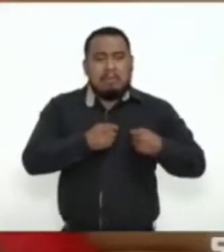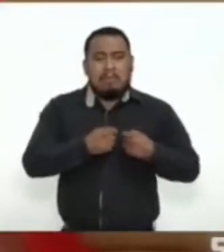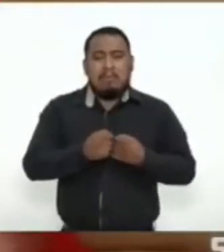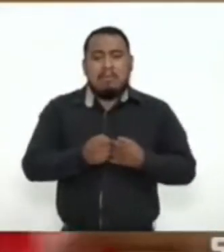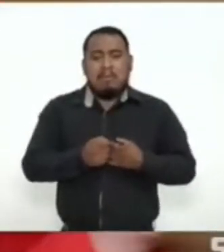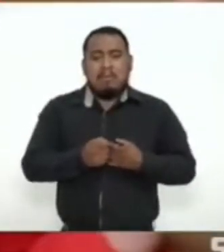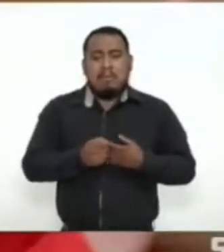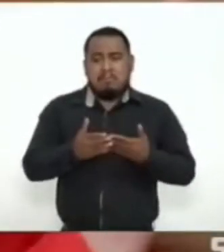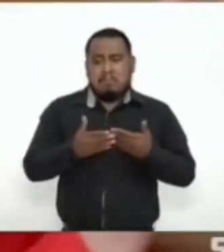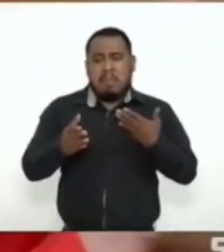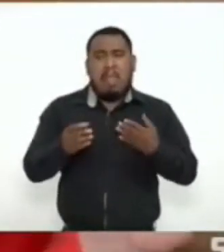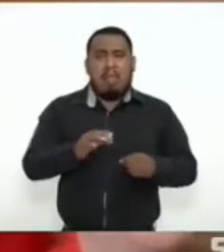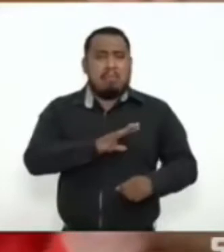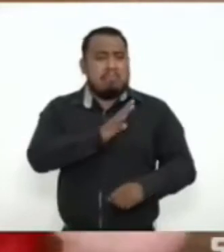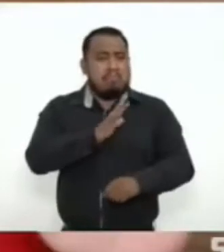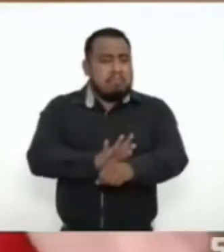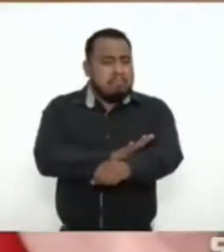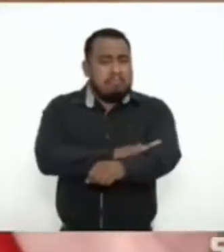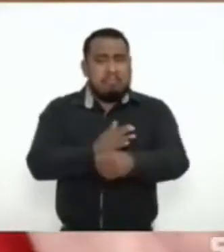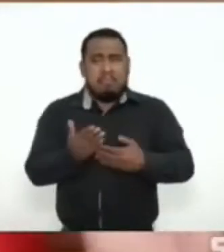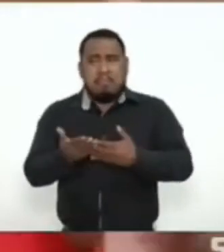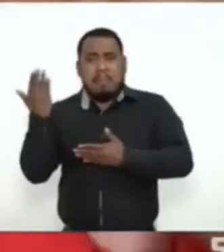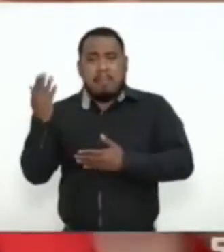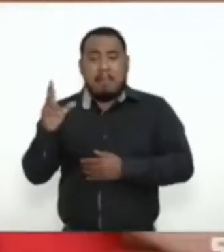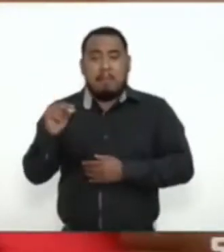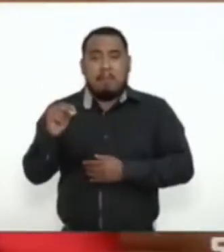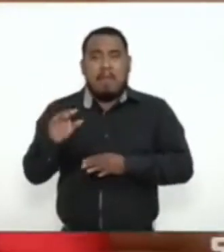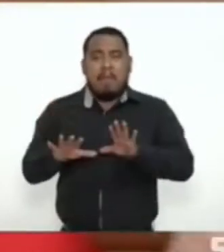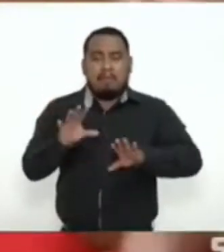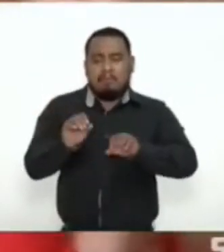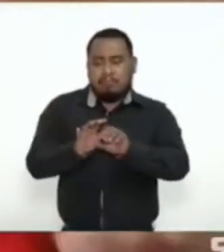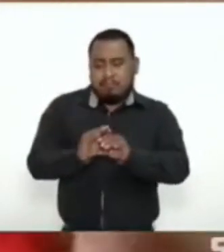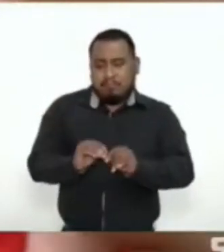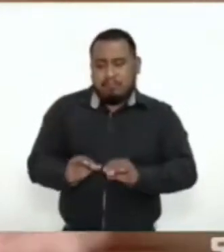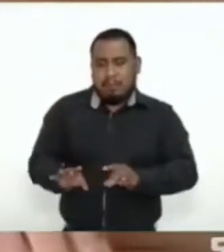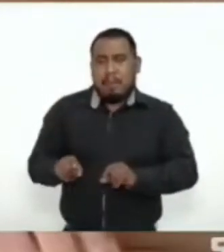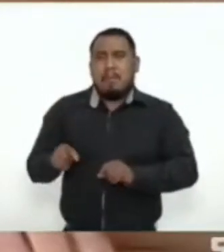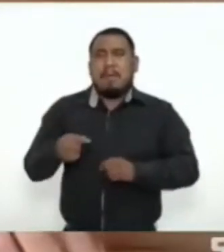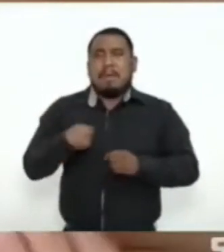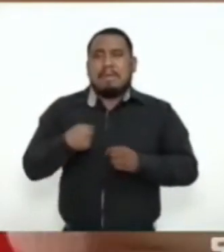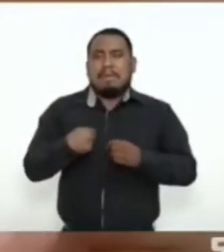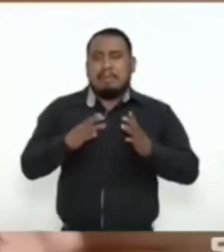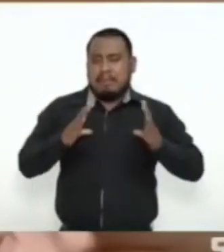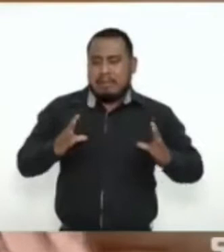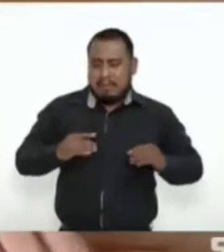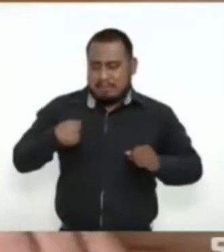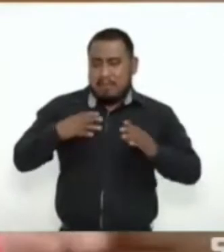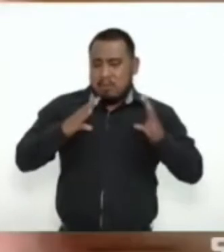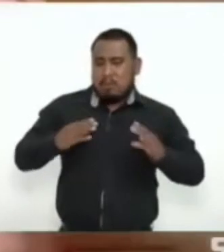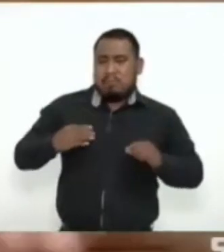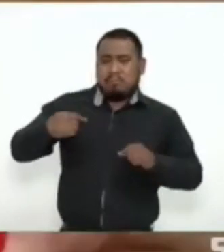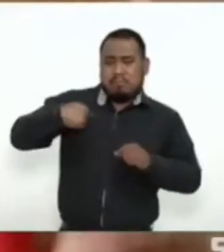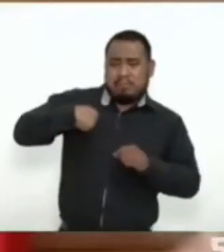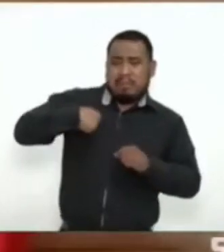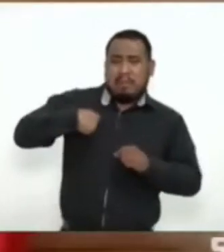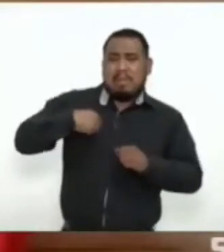quiere decir que pasa. Probablemente se diluya, pero queda impregnada en el cuerpo y